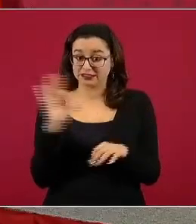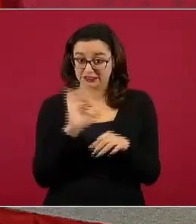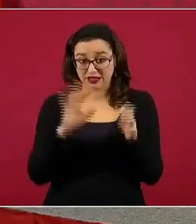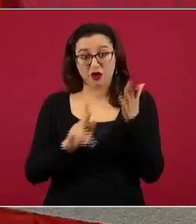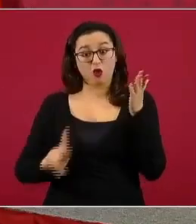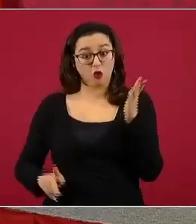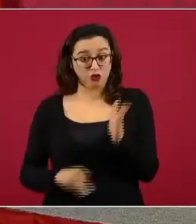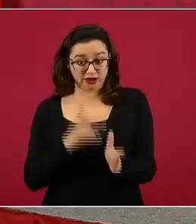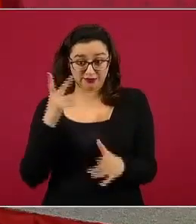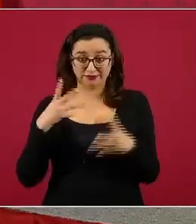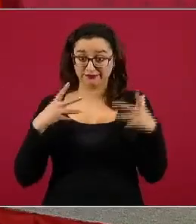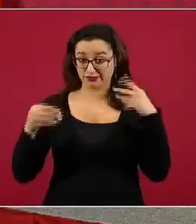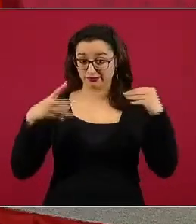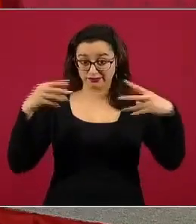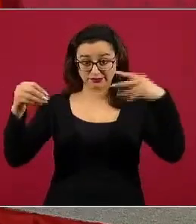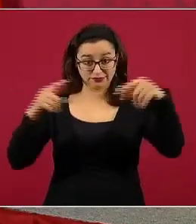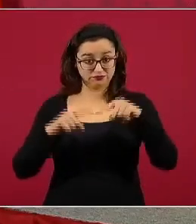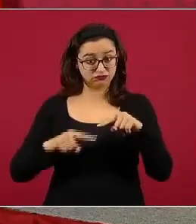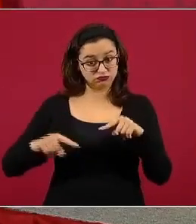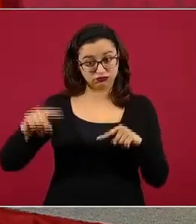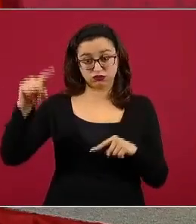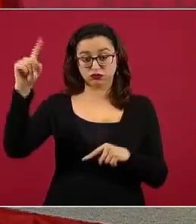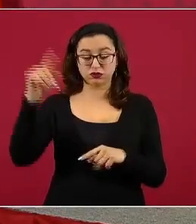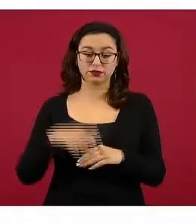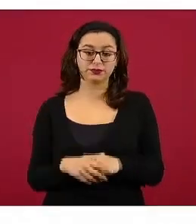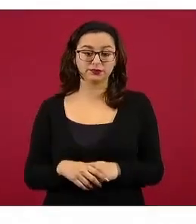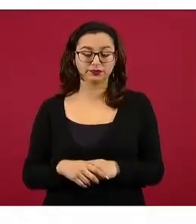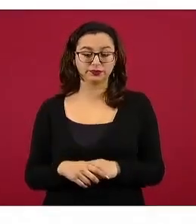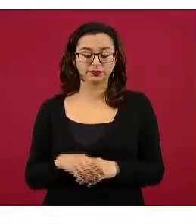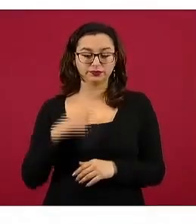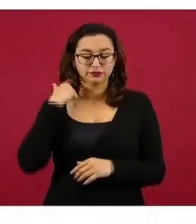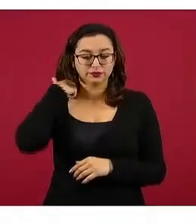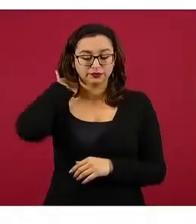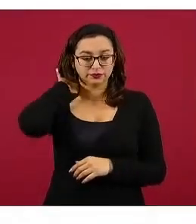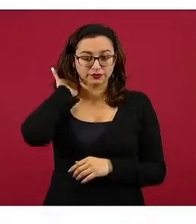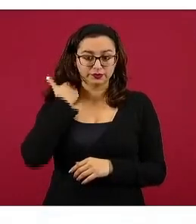rebrote. La siguiente, por favor. El estado de Tabasco,